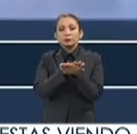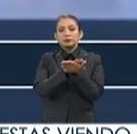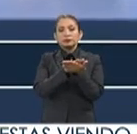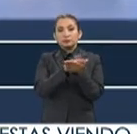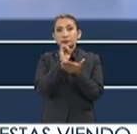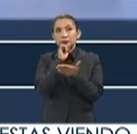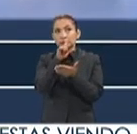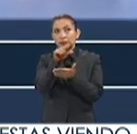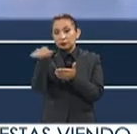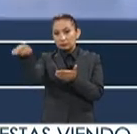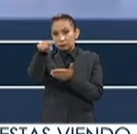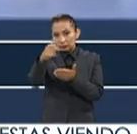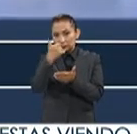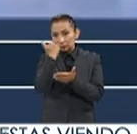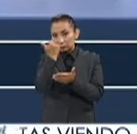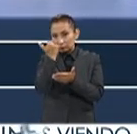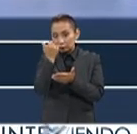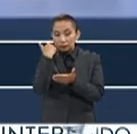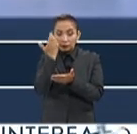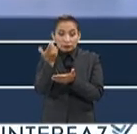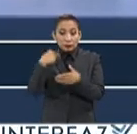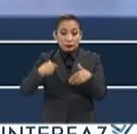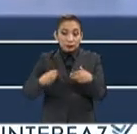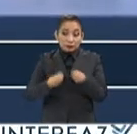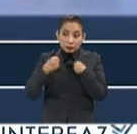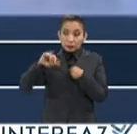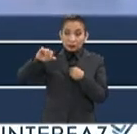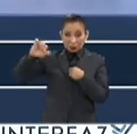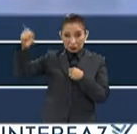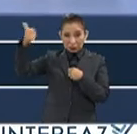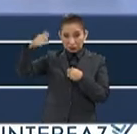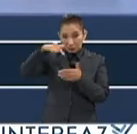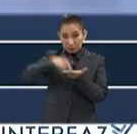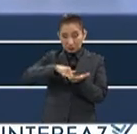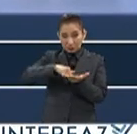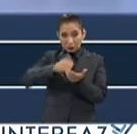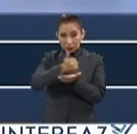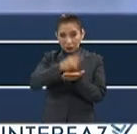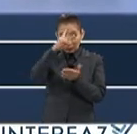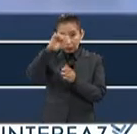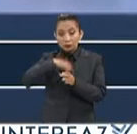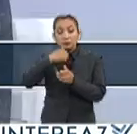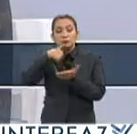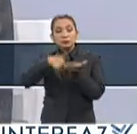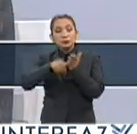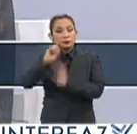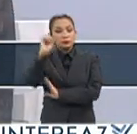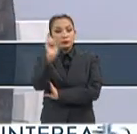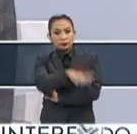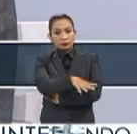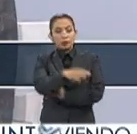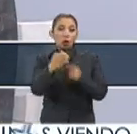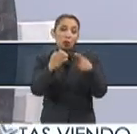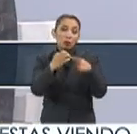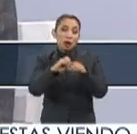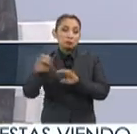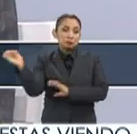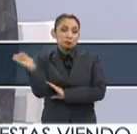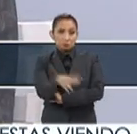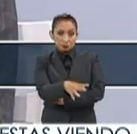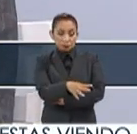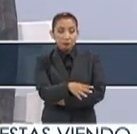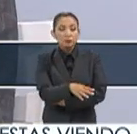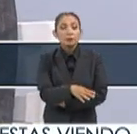e incluso los estudiantes que radiquen fuera de la Ciudad de México pueden enviar su documentación vía correo electrónico. Muy